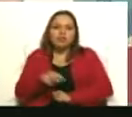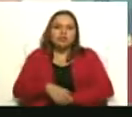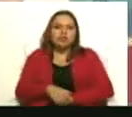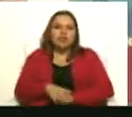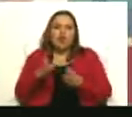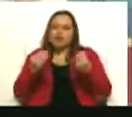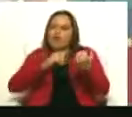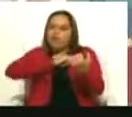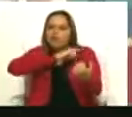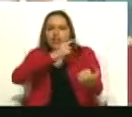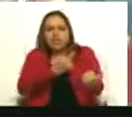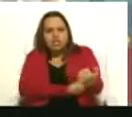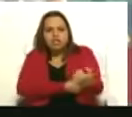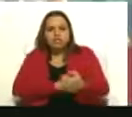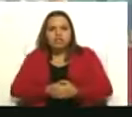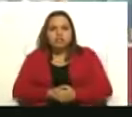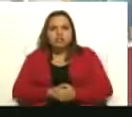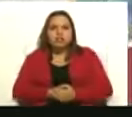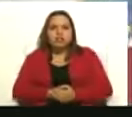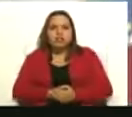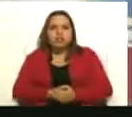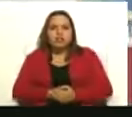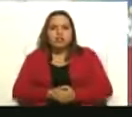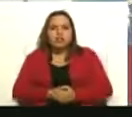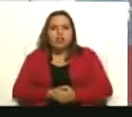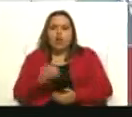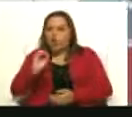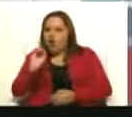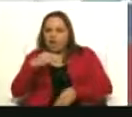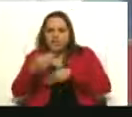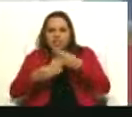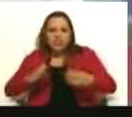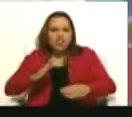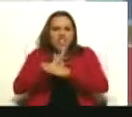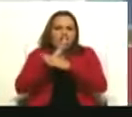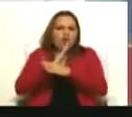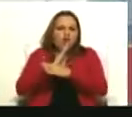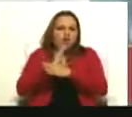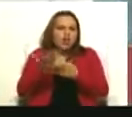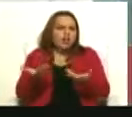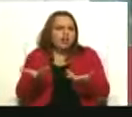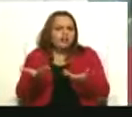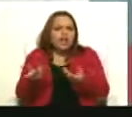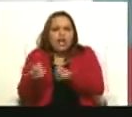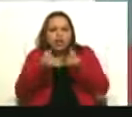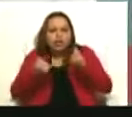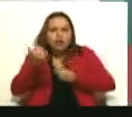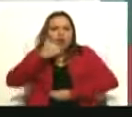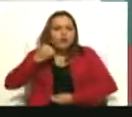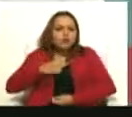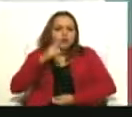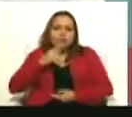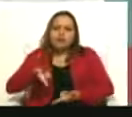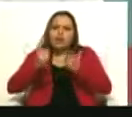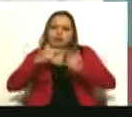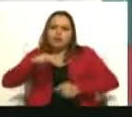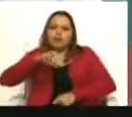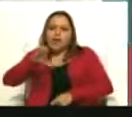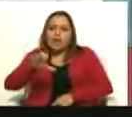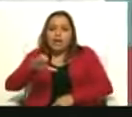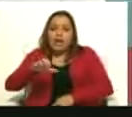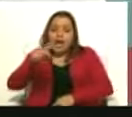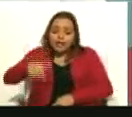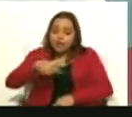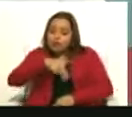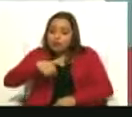mucha fortaleza, oponiéndonos a los bloqueos económicos groseros y legítimos contra nuestro país, porque aquí hemos sido